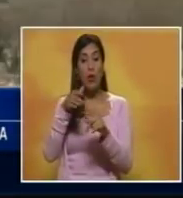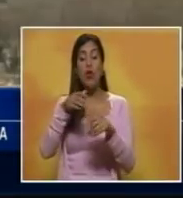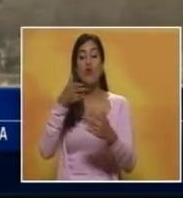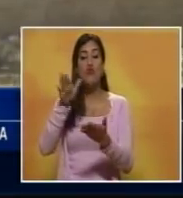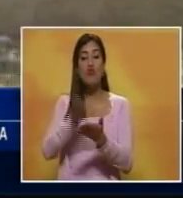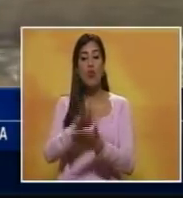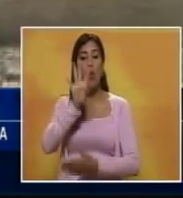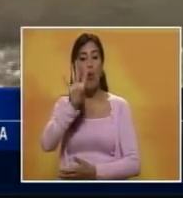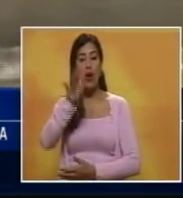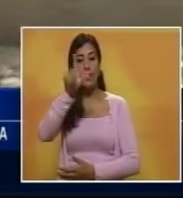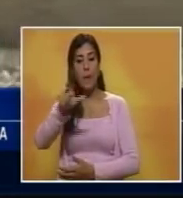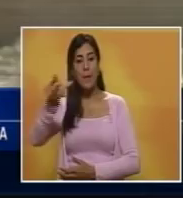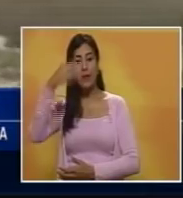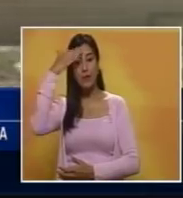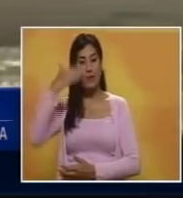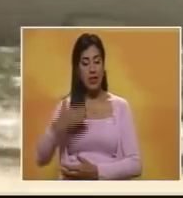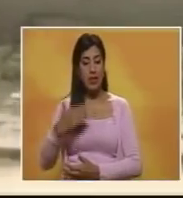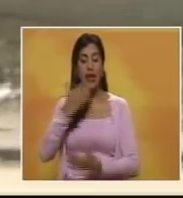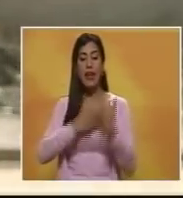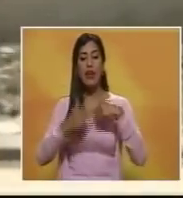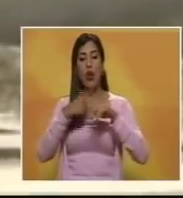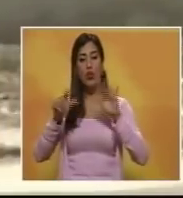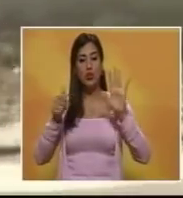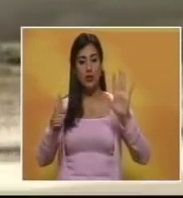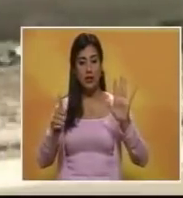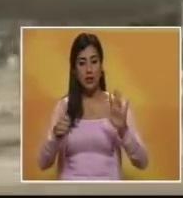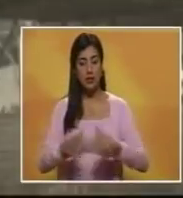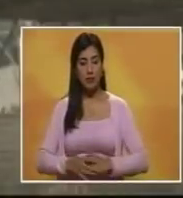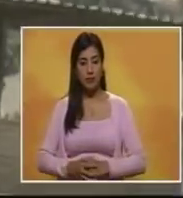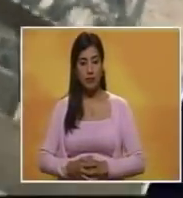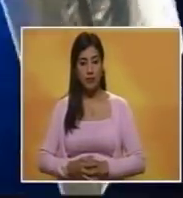la muerte a 4 milicianos e hirió a otros 6.